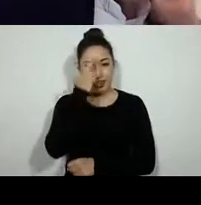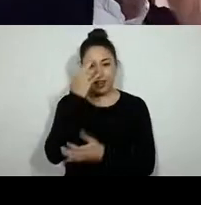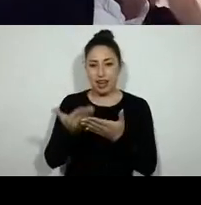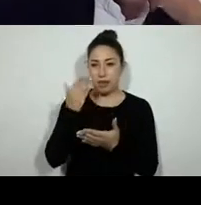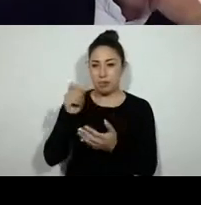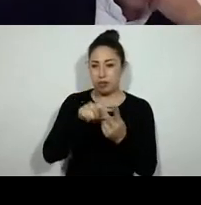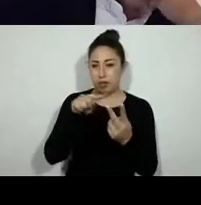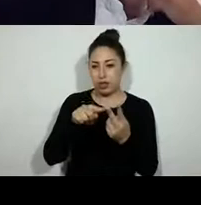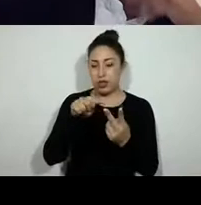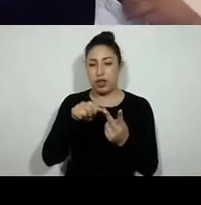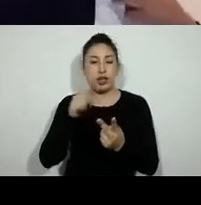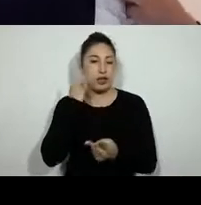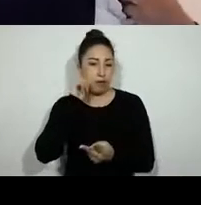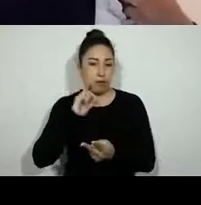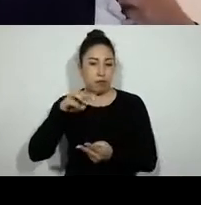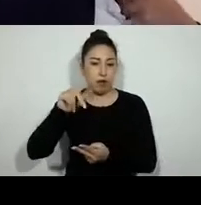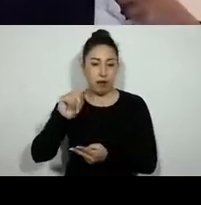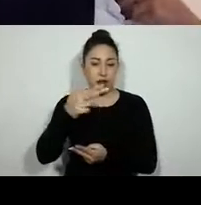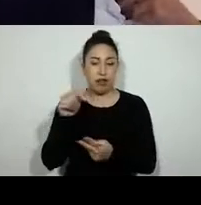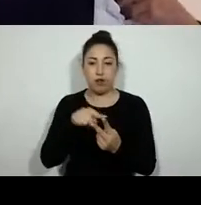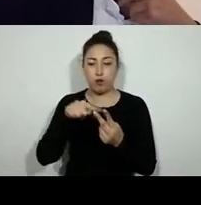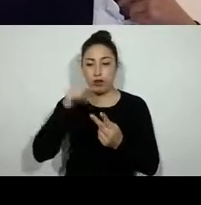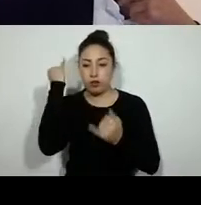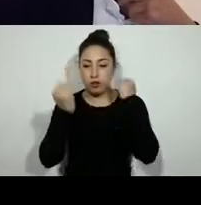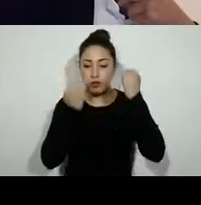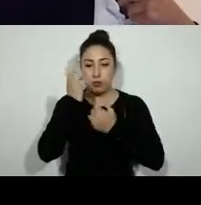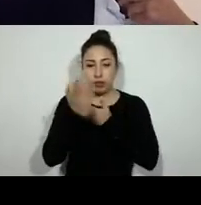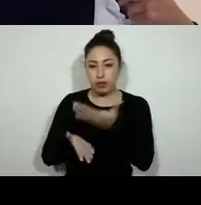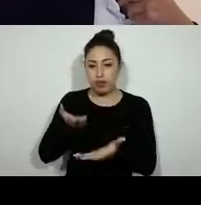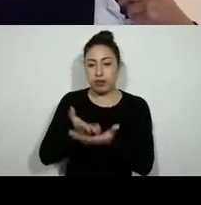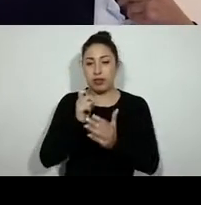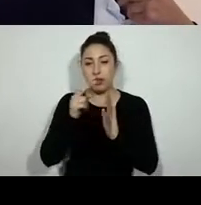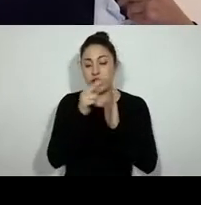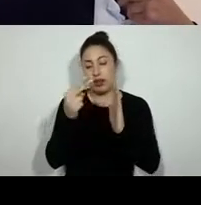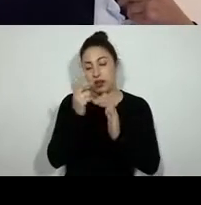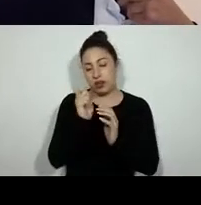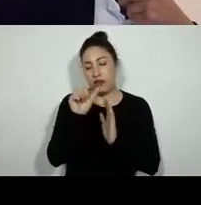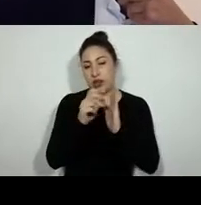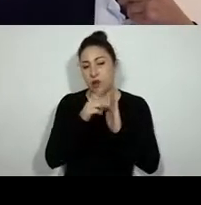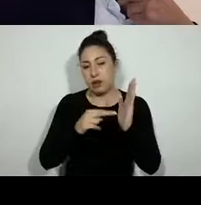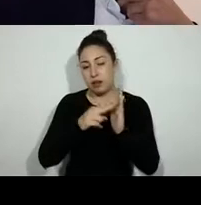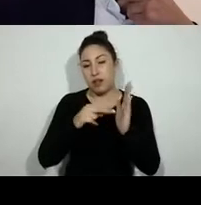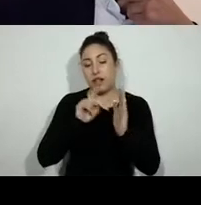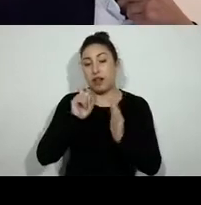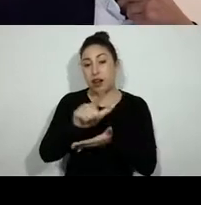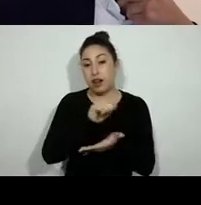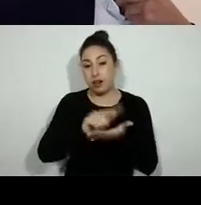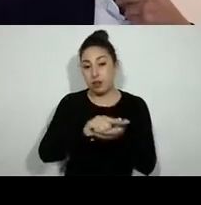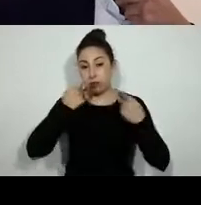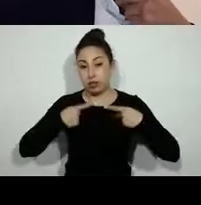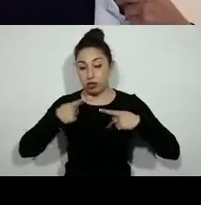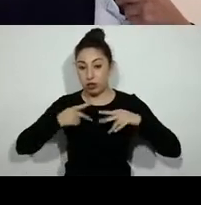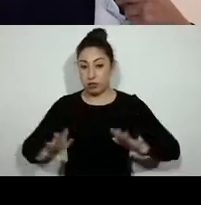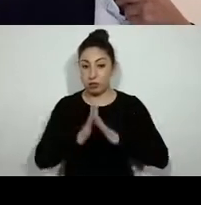Ávila, como promoventes de la reforma al transitorio 20º de la Ley de Participación Ciudadana, la forma en la que le